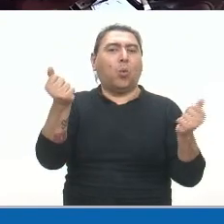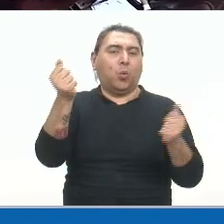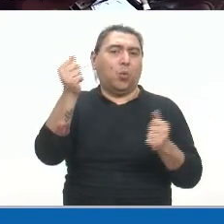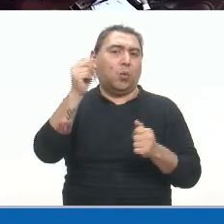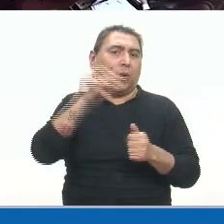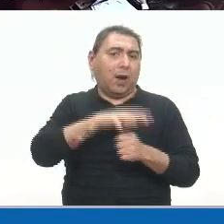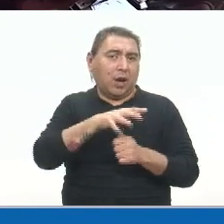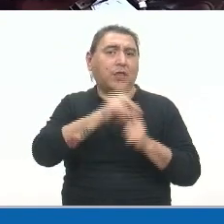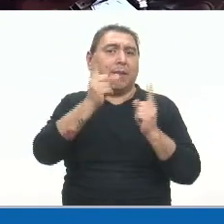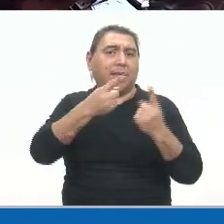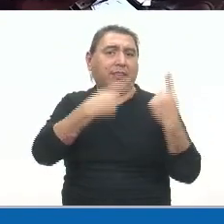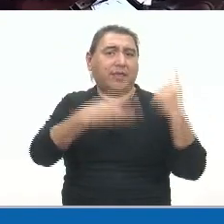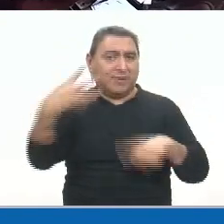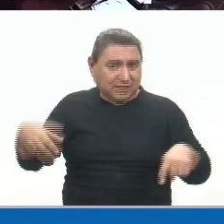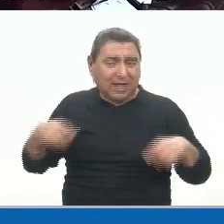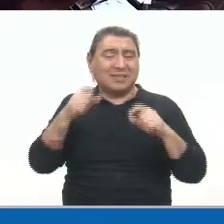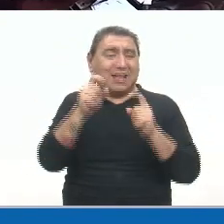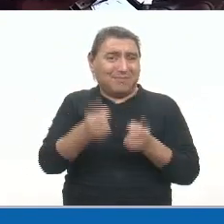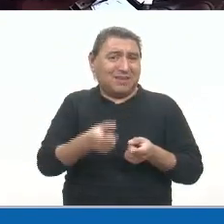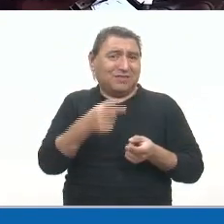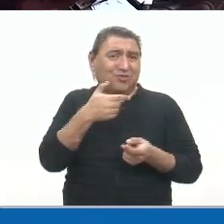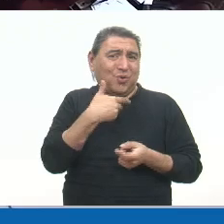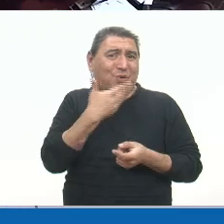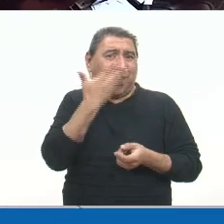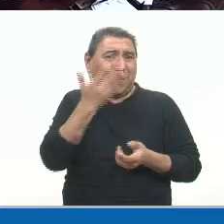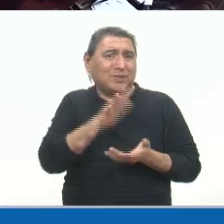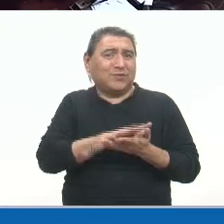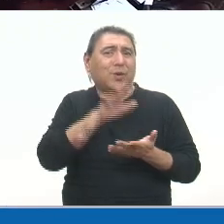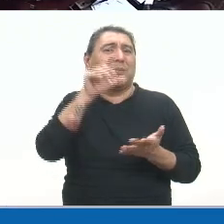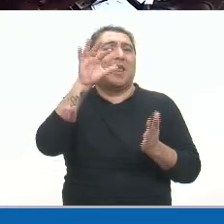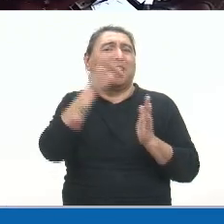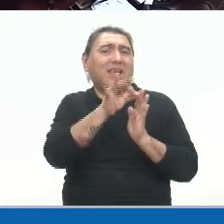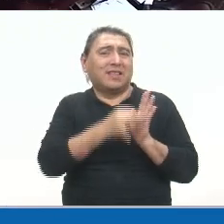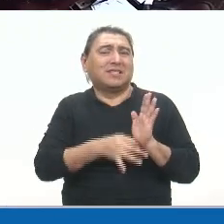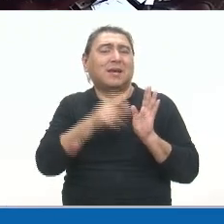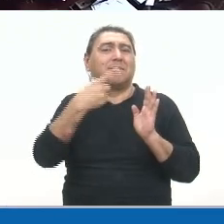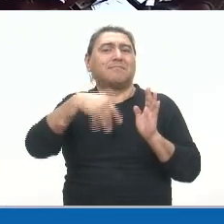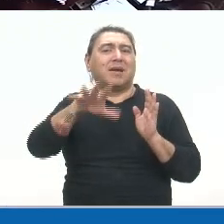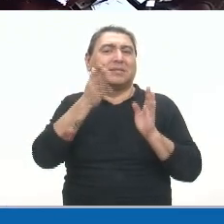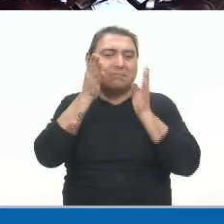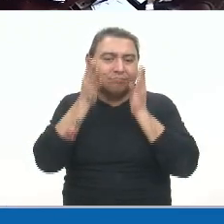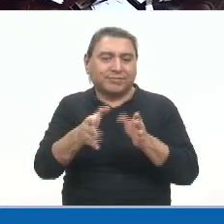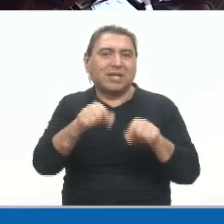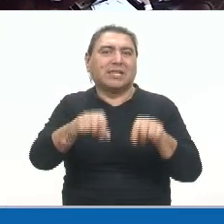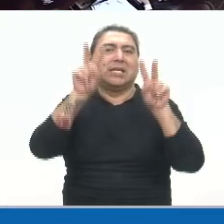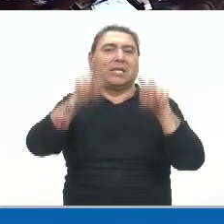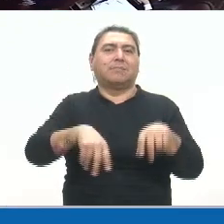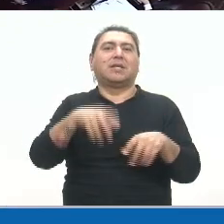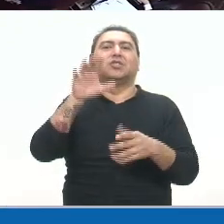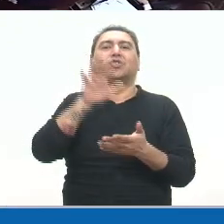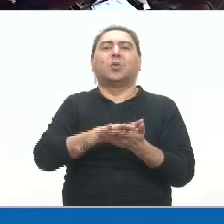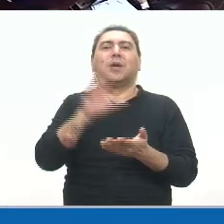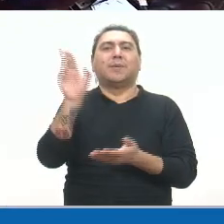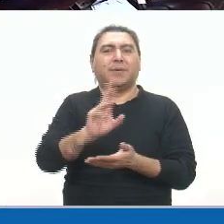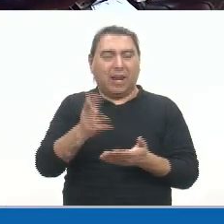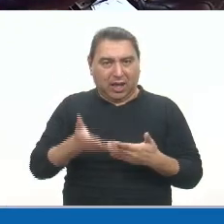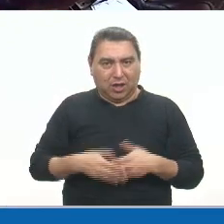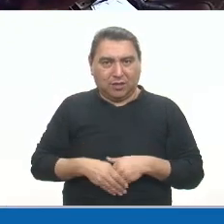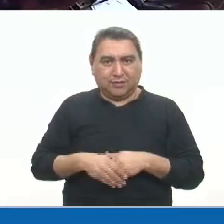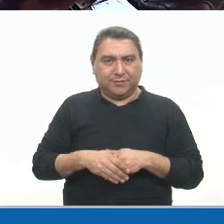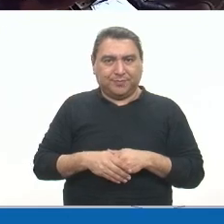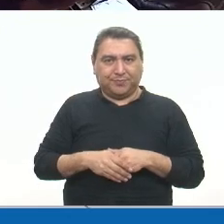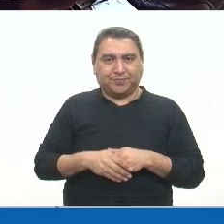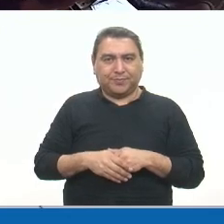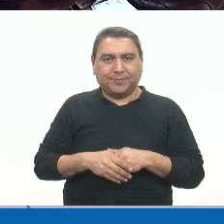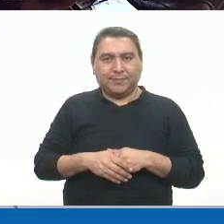diversidades y ahí me voy a detallar y me voy a evocar en esta cuestión de privilegio